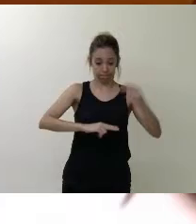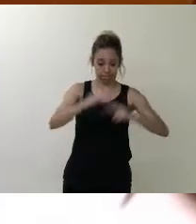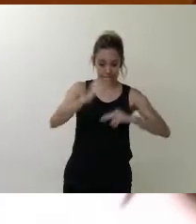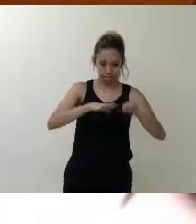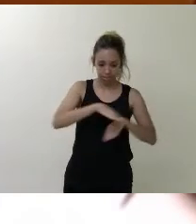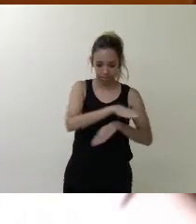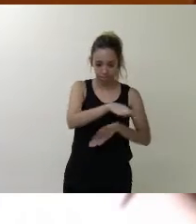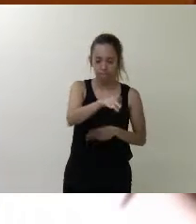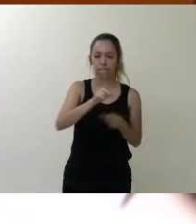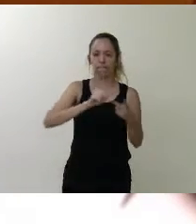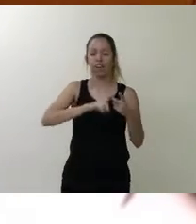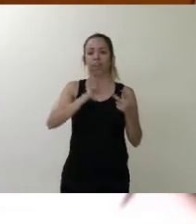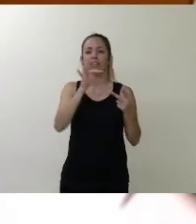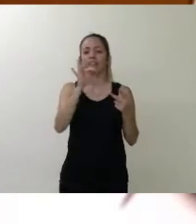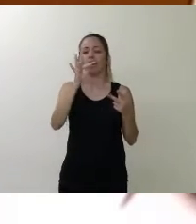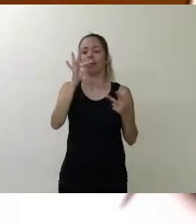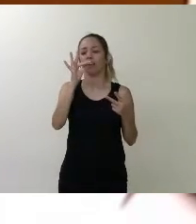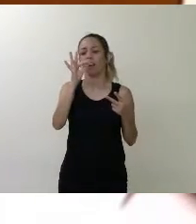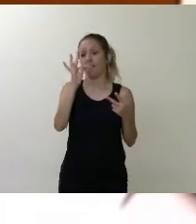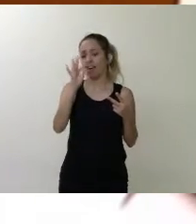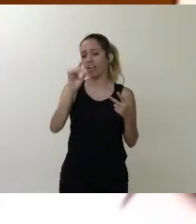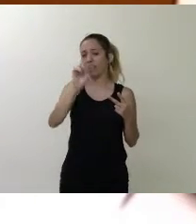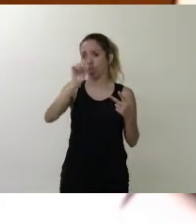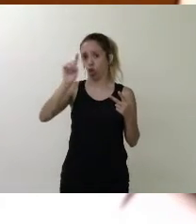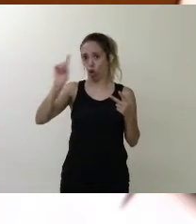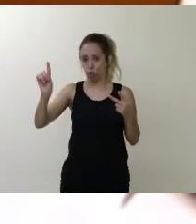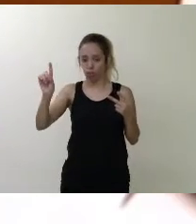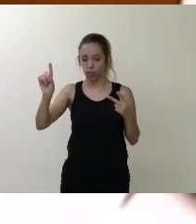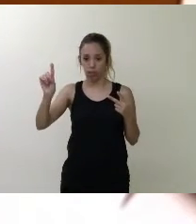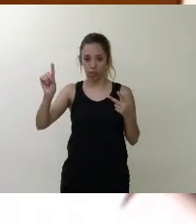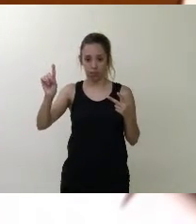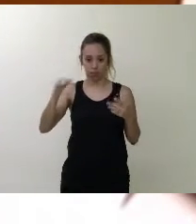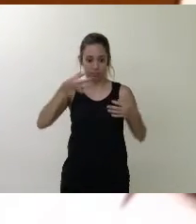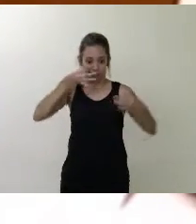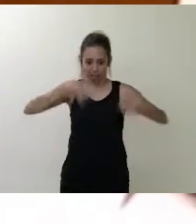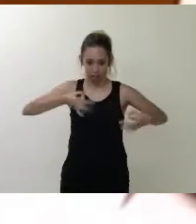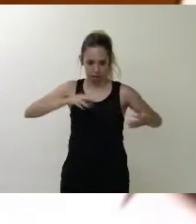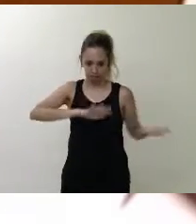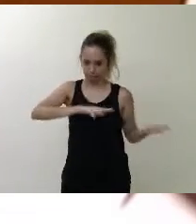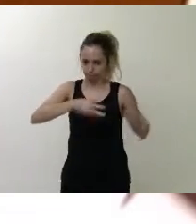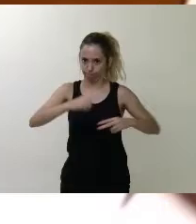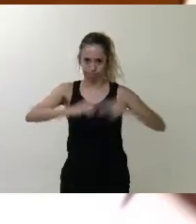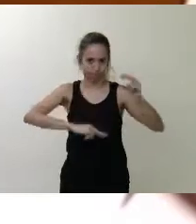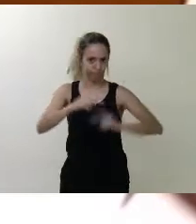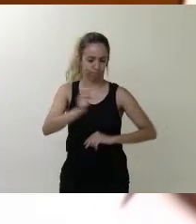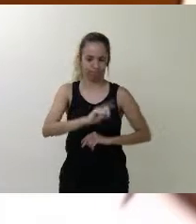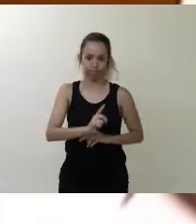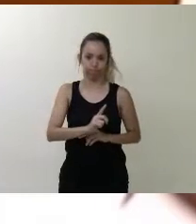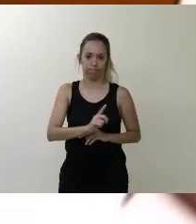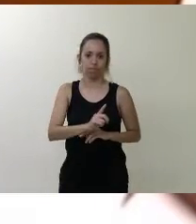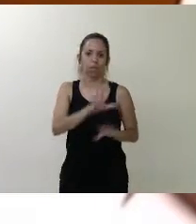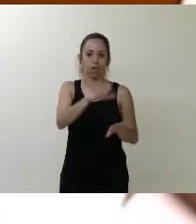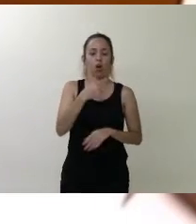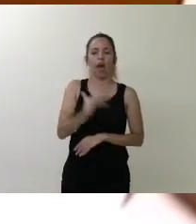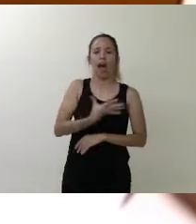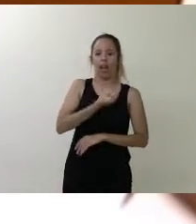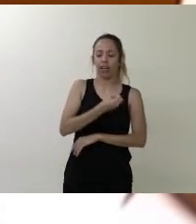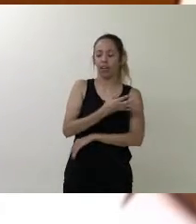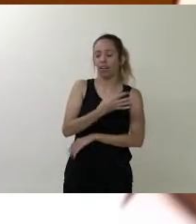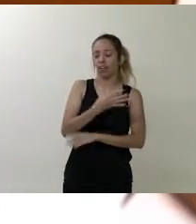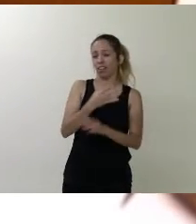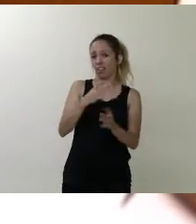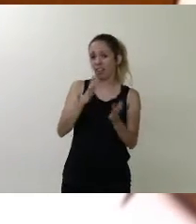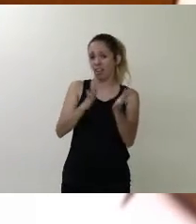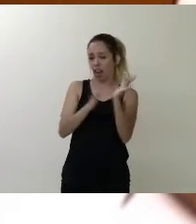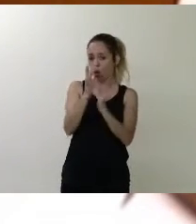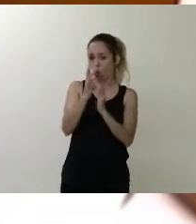Tabares, la TF 111, está más cerca de ser una realidad, cumpliendo así con la apuesta del alcalde de La Laguna, José Alberto Díaz,